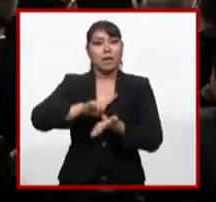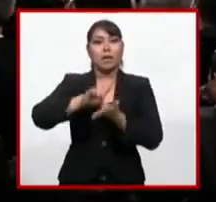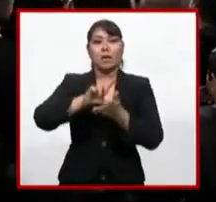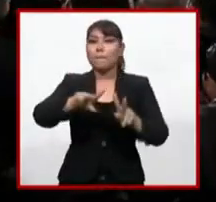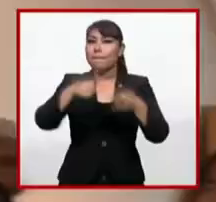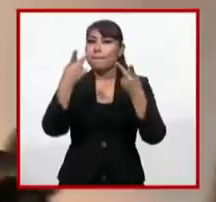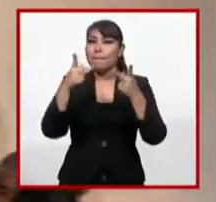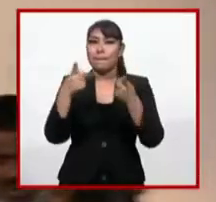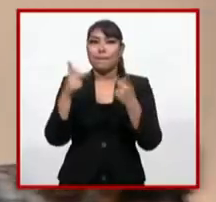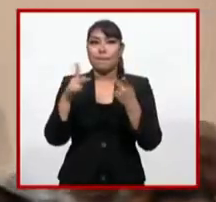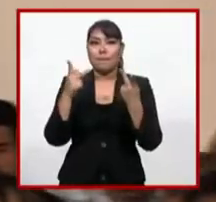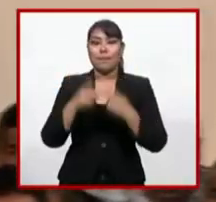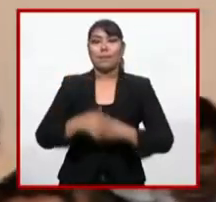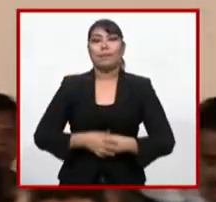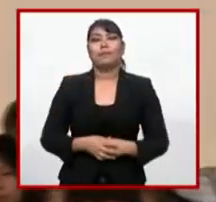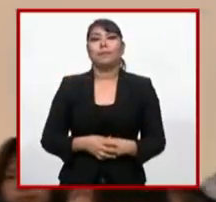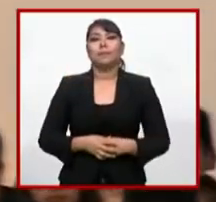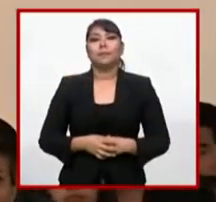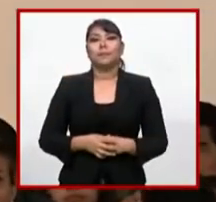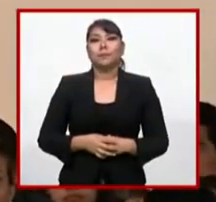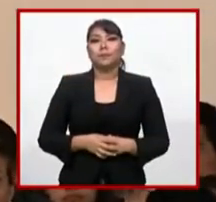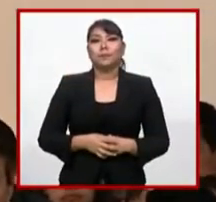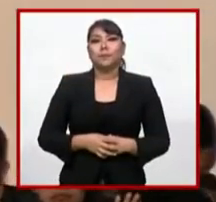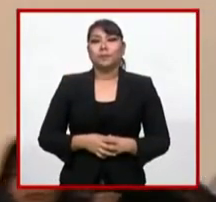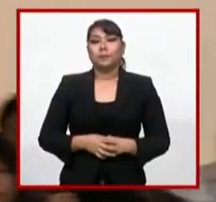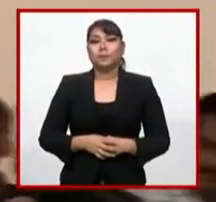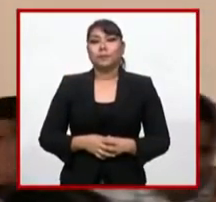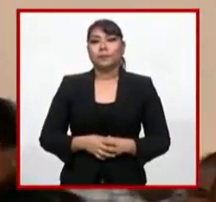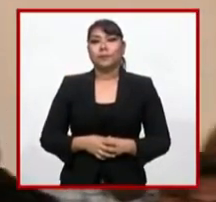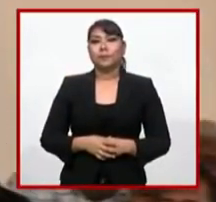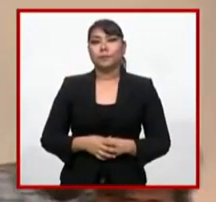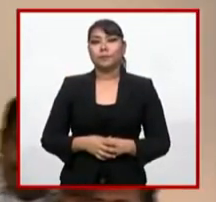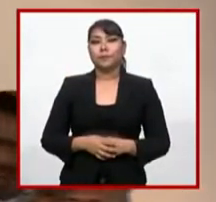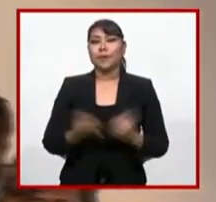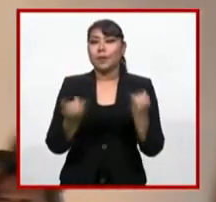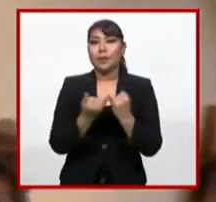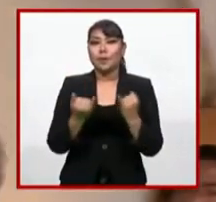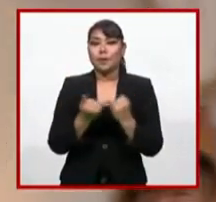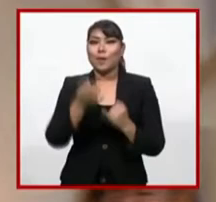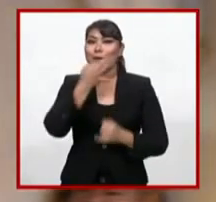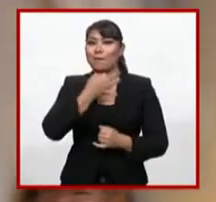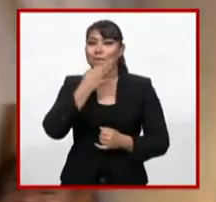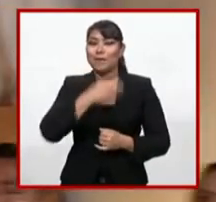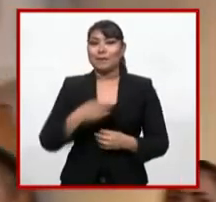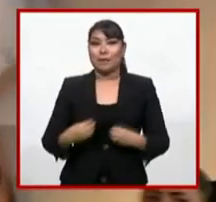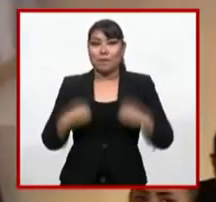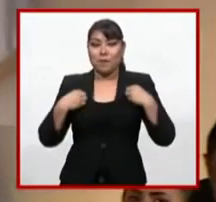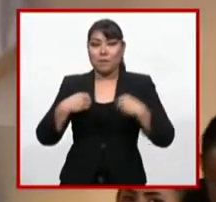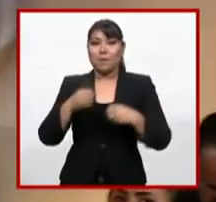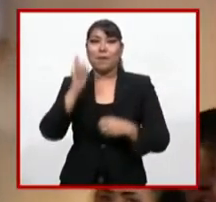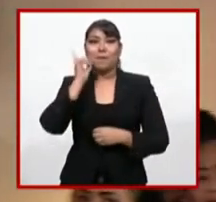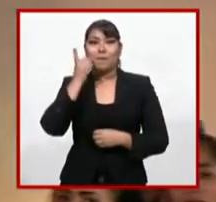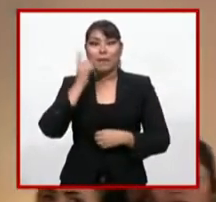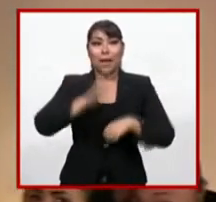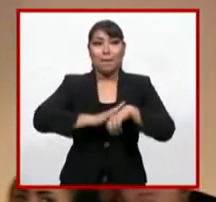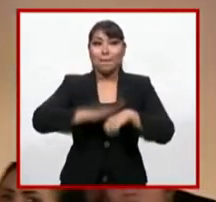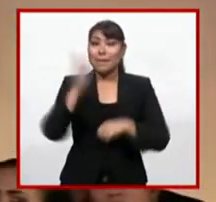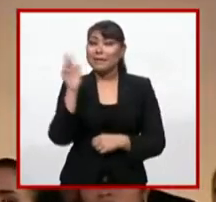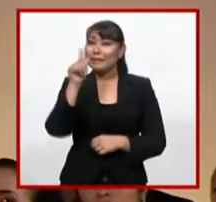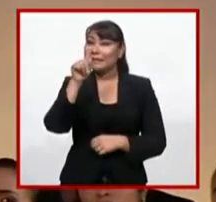el mezcal. Y con el evento de Vive Mezcal pudimos cerrar negocios por más de